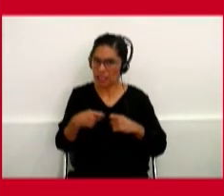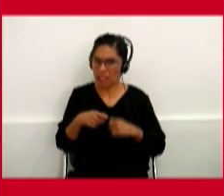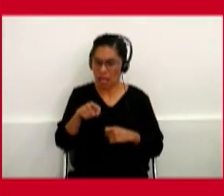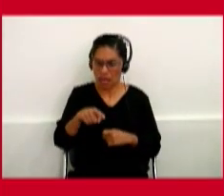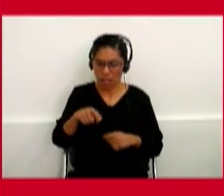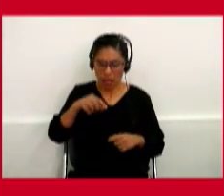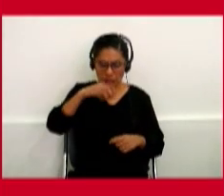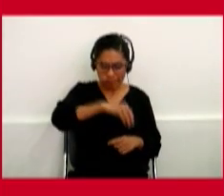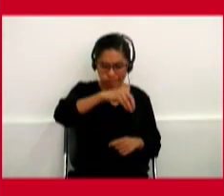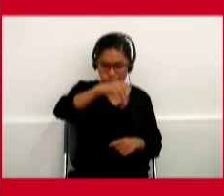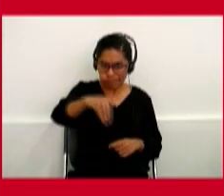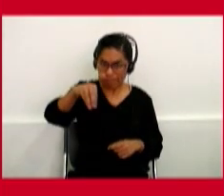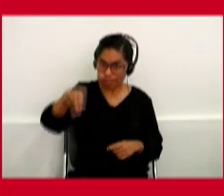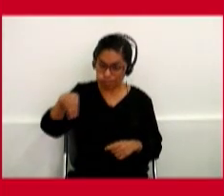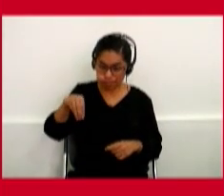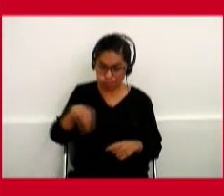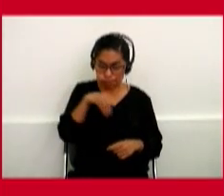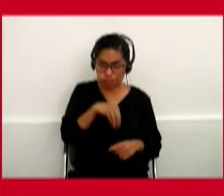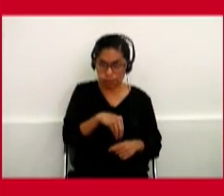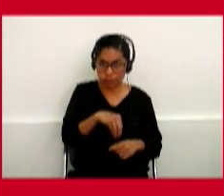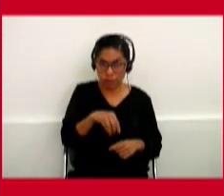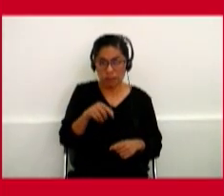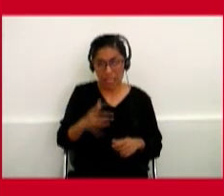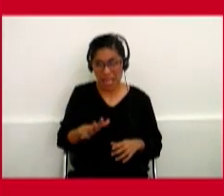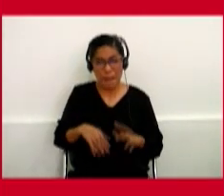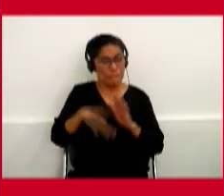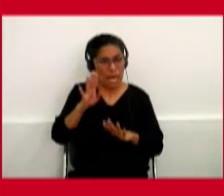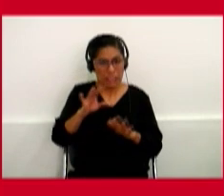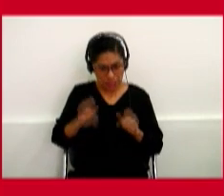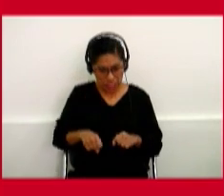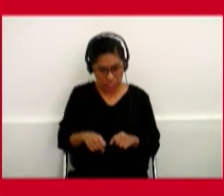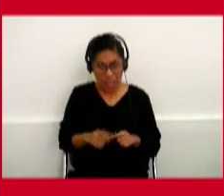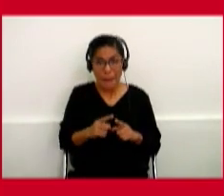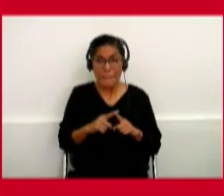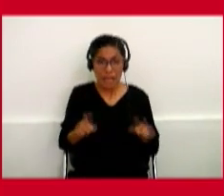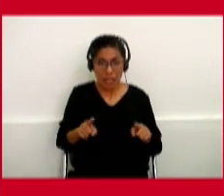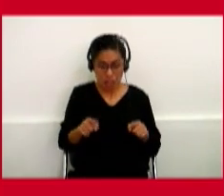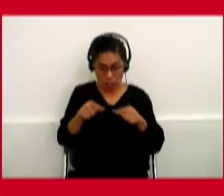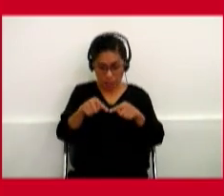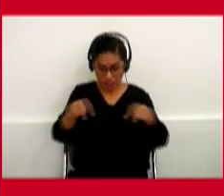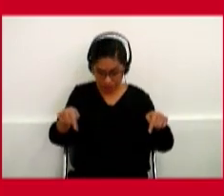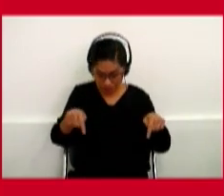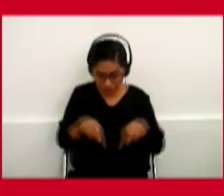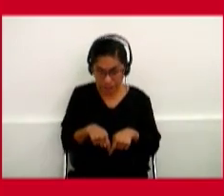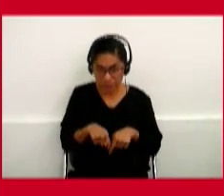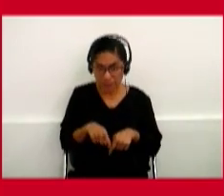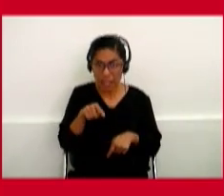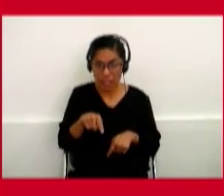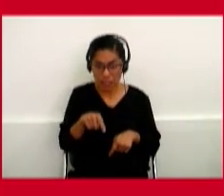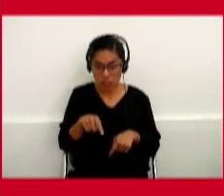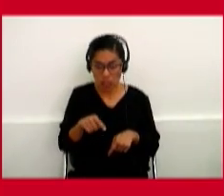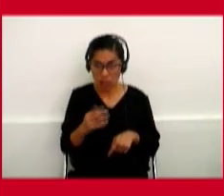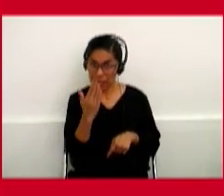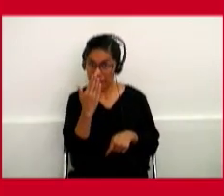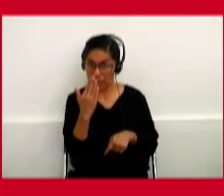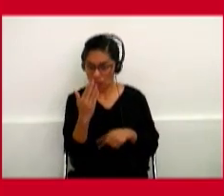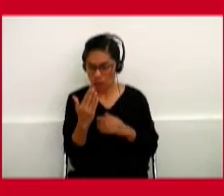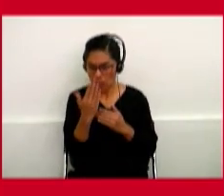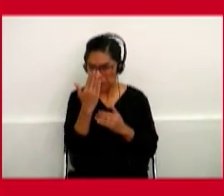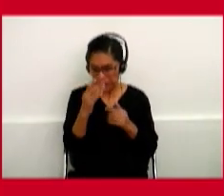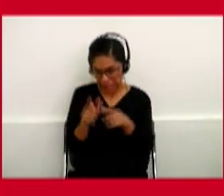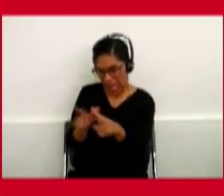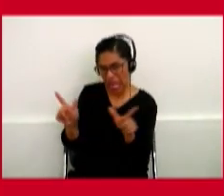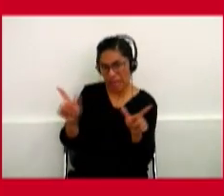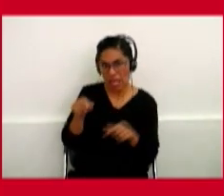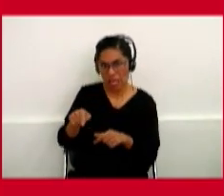radio de daño o radio de rotura, pero no llega a generar toda la cara libre, a diferencia de los otros 4